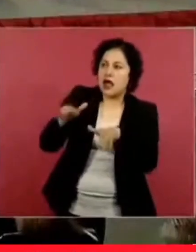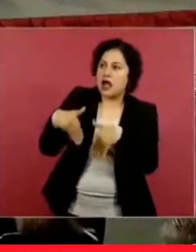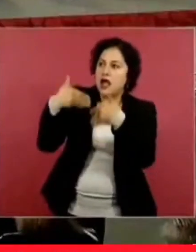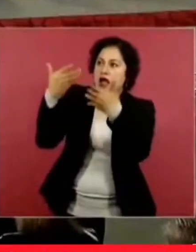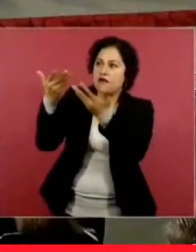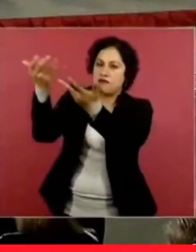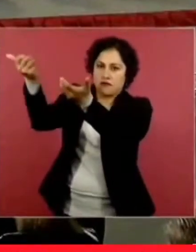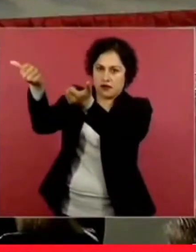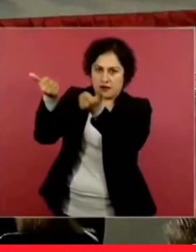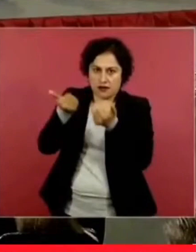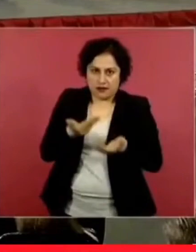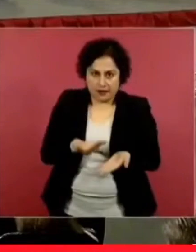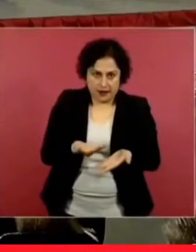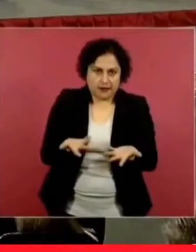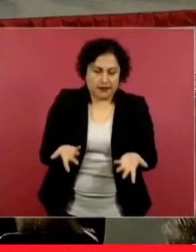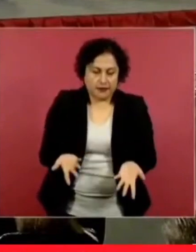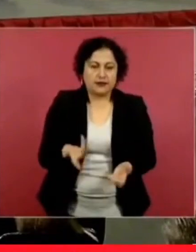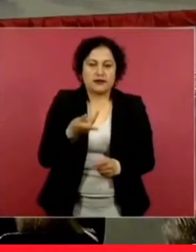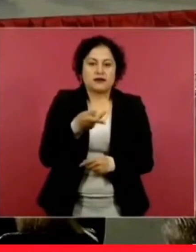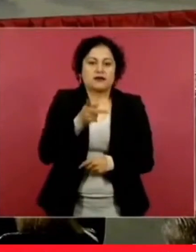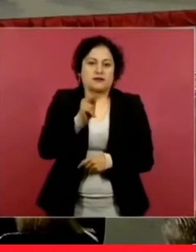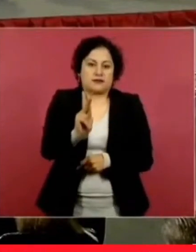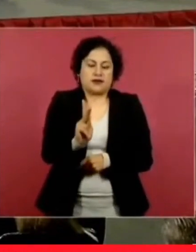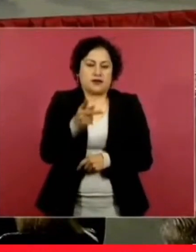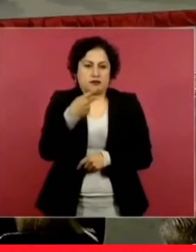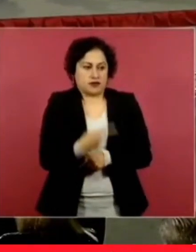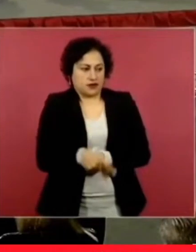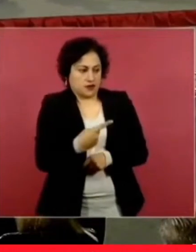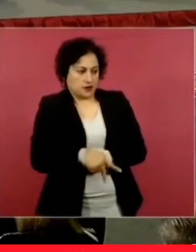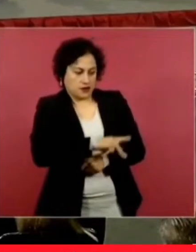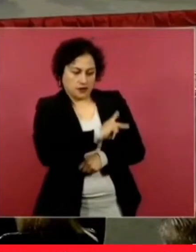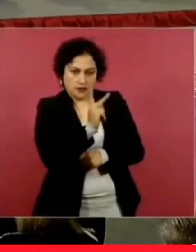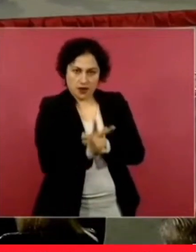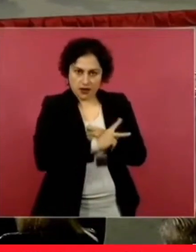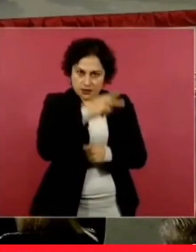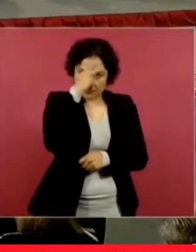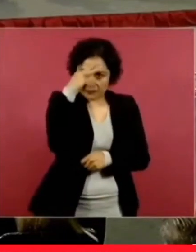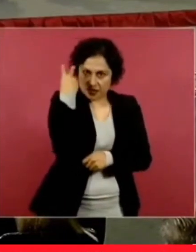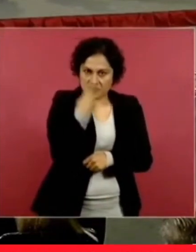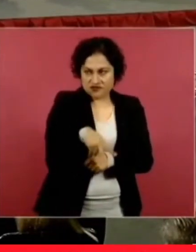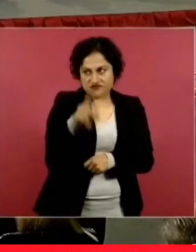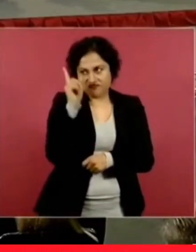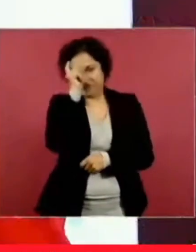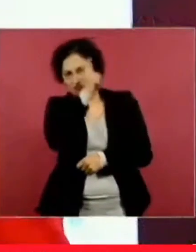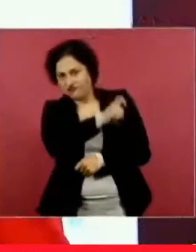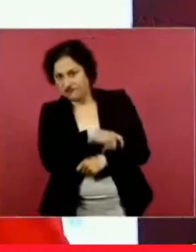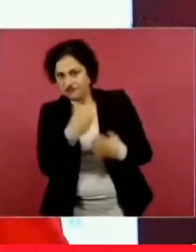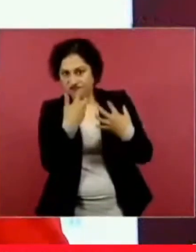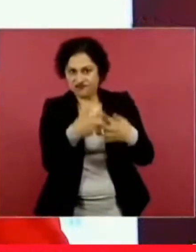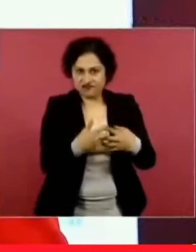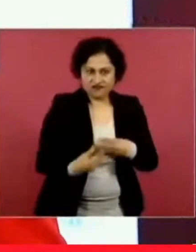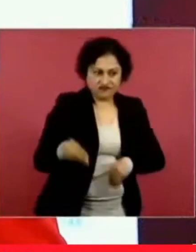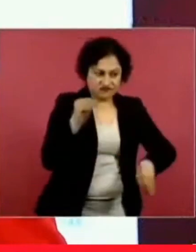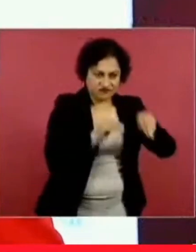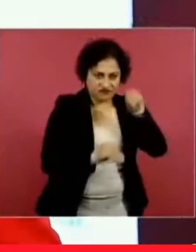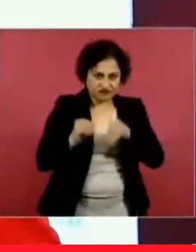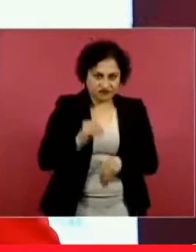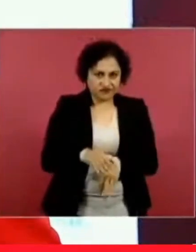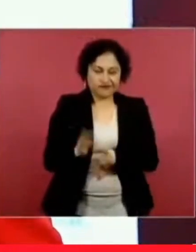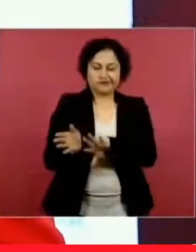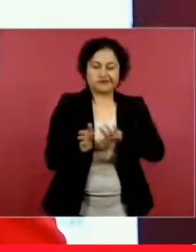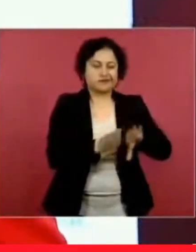se hacían con un porcentaje de contenido nacional tan alto y nosotros nos dimos a la tarea de